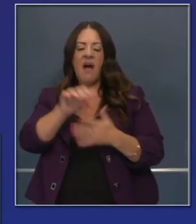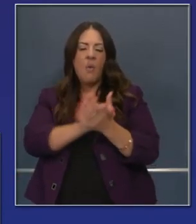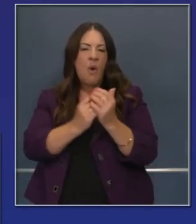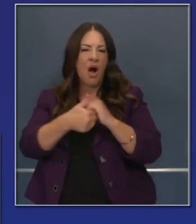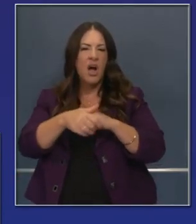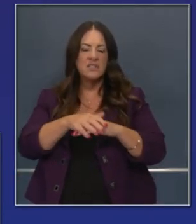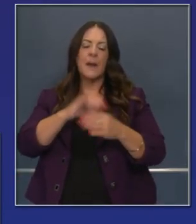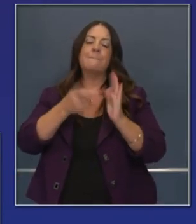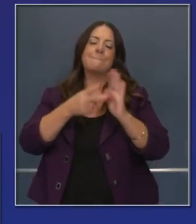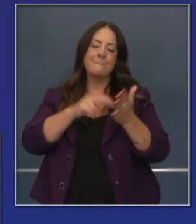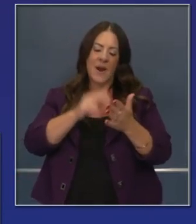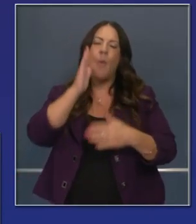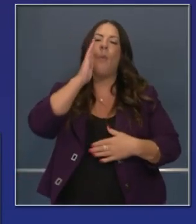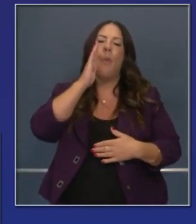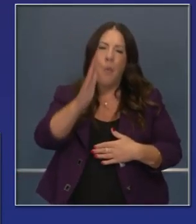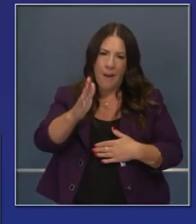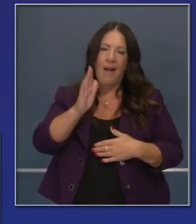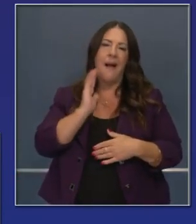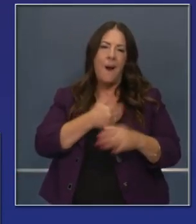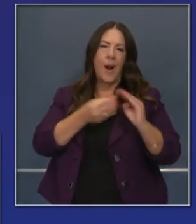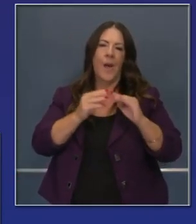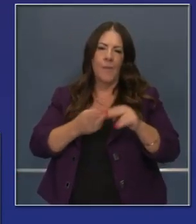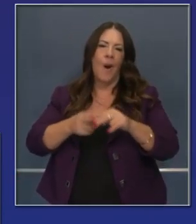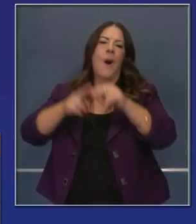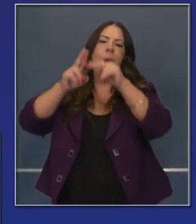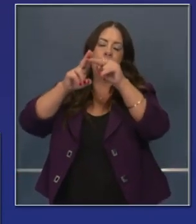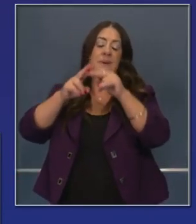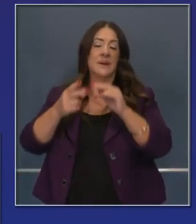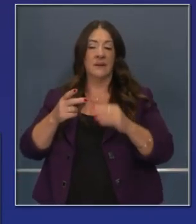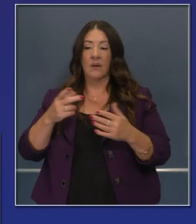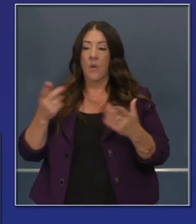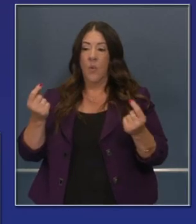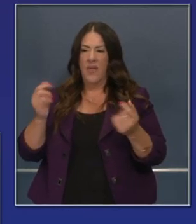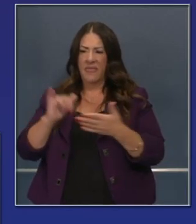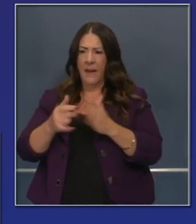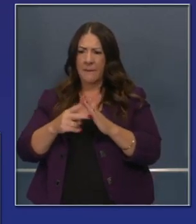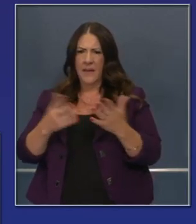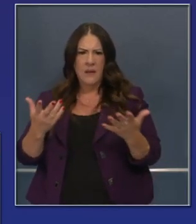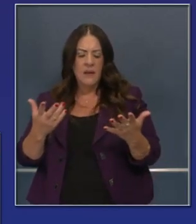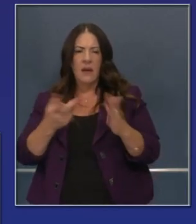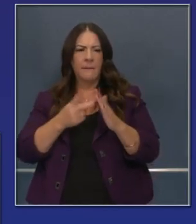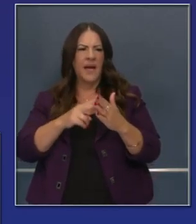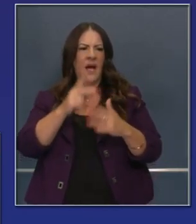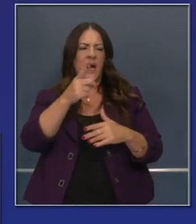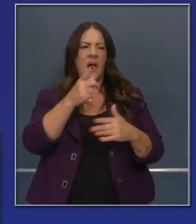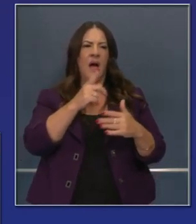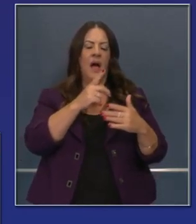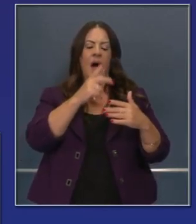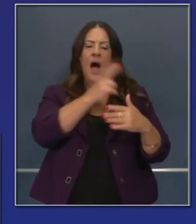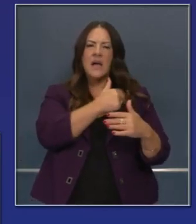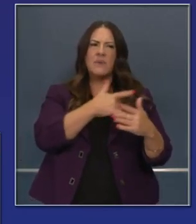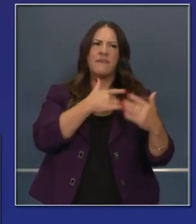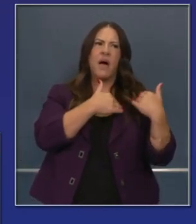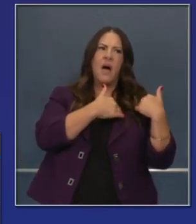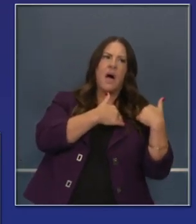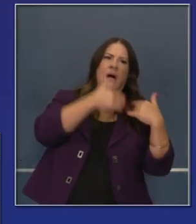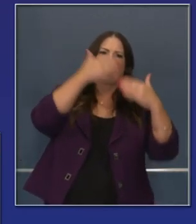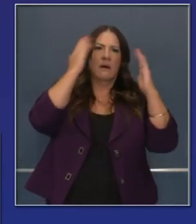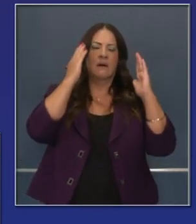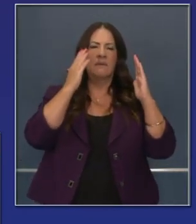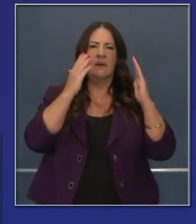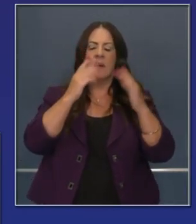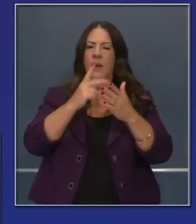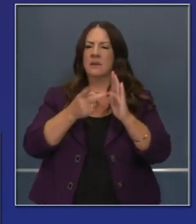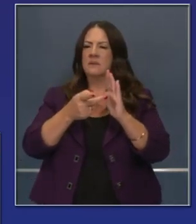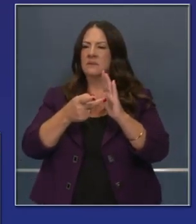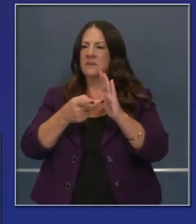pueden comenzar a ascender. Y esto va a poner presión en nuestro plan de niveles y nuestra capacidad de reabrir, no solo